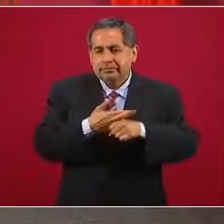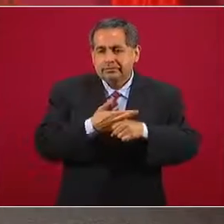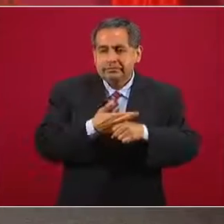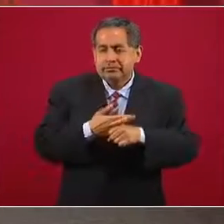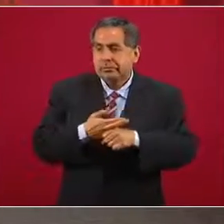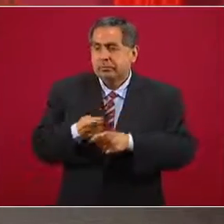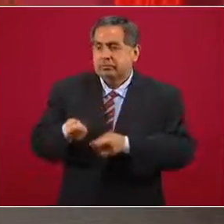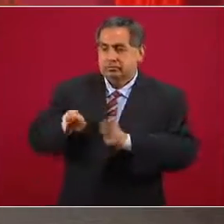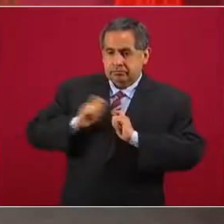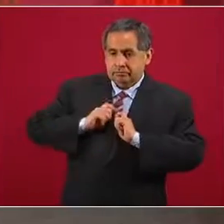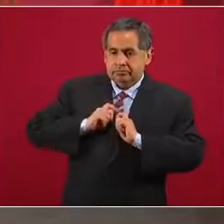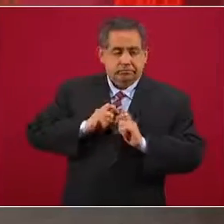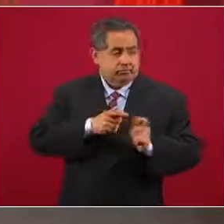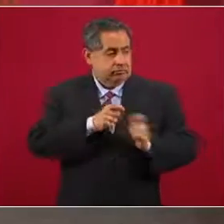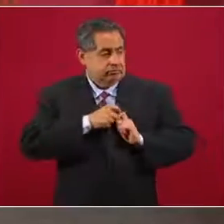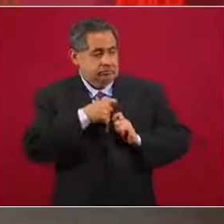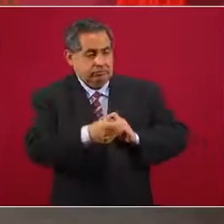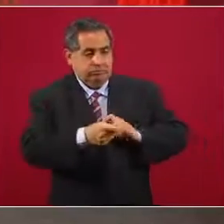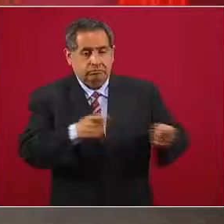estado,